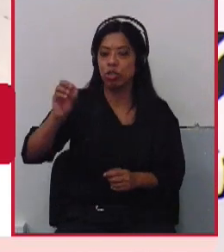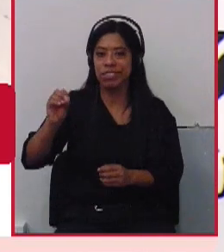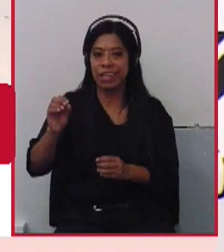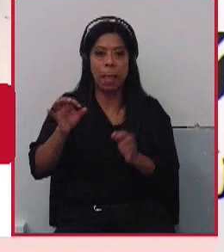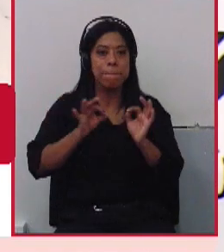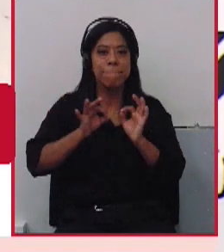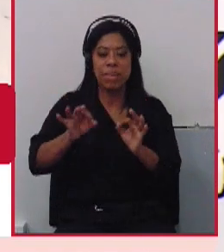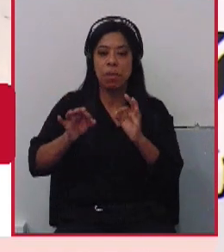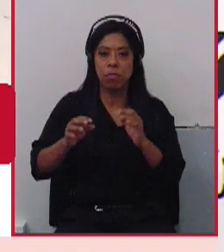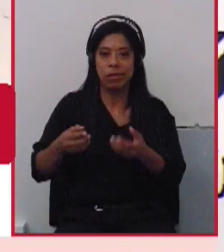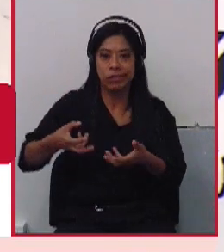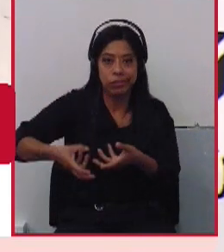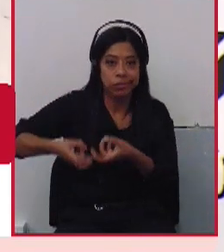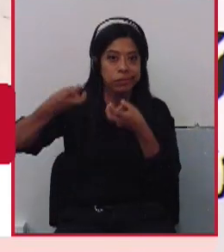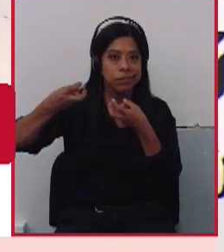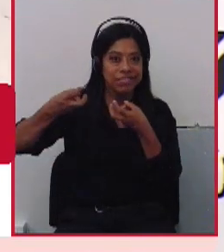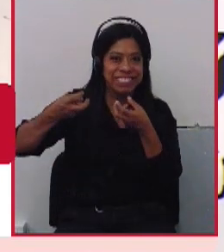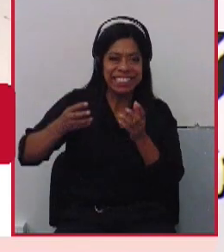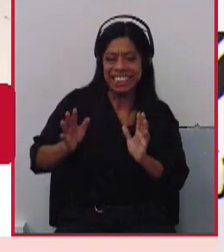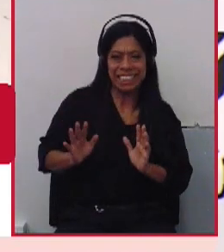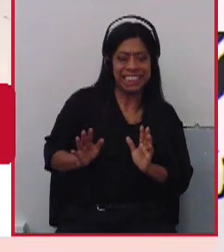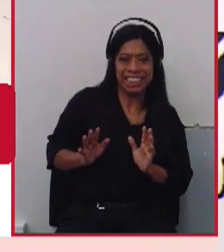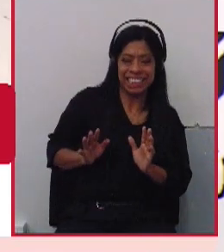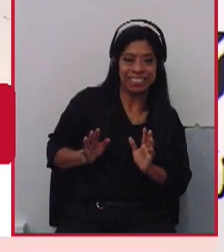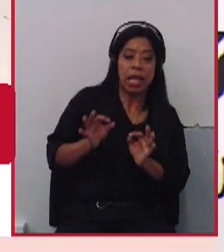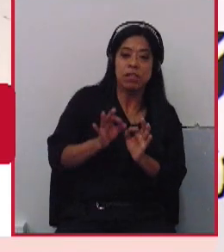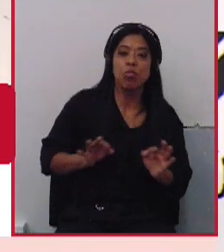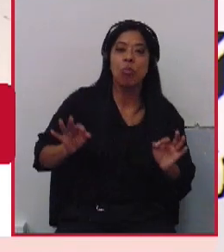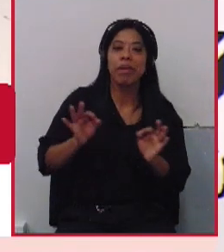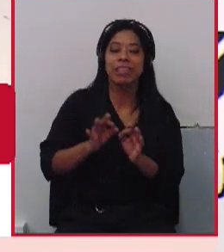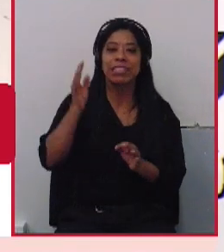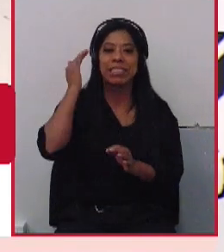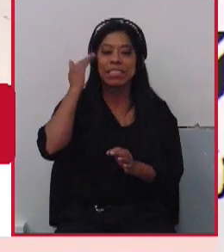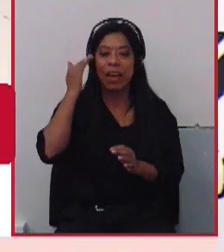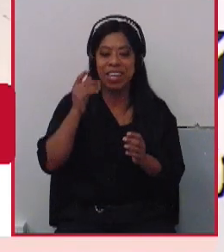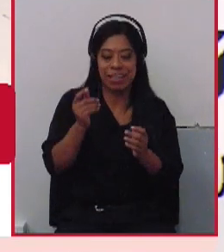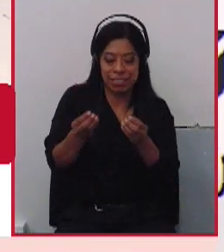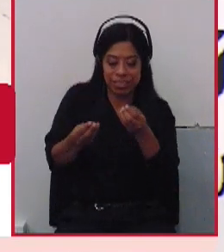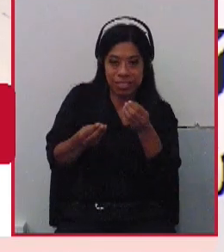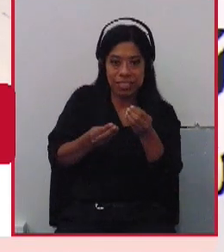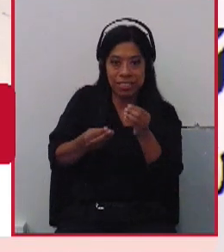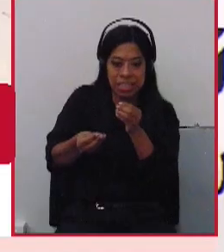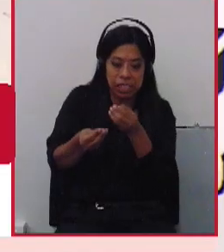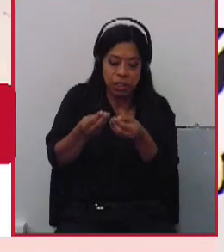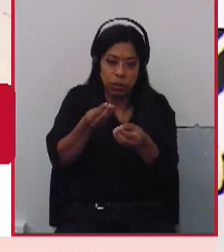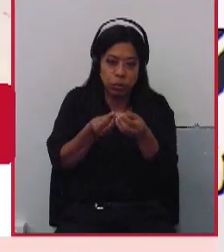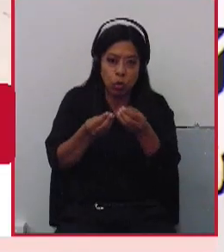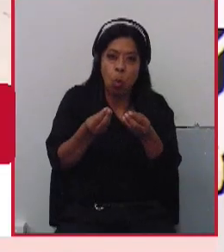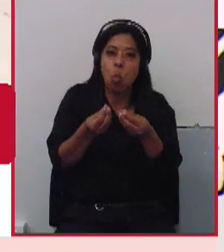tener la misma recuperación. Entonces, pero es importante conocer, Tony,